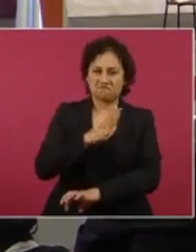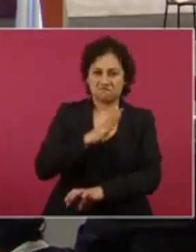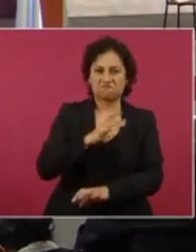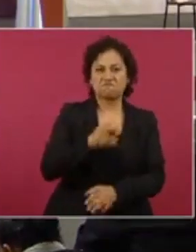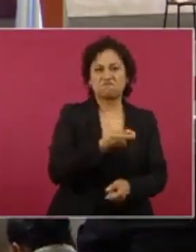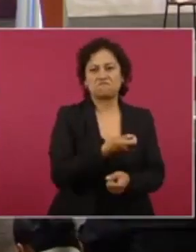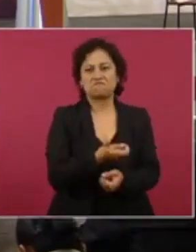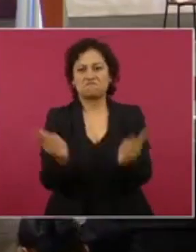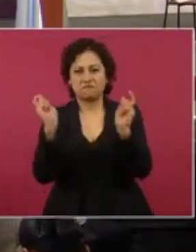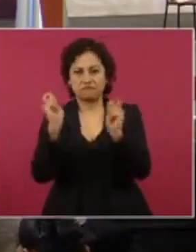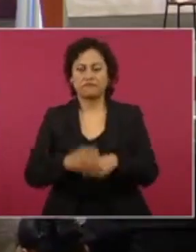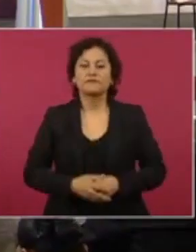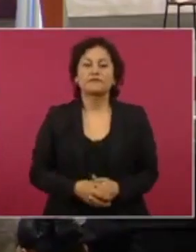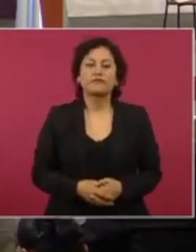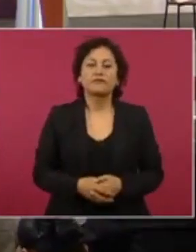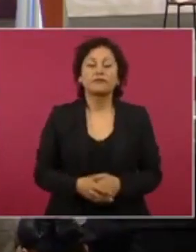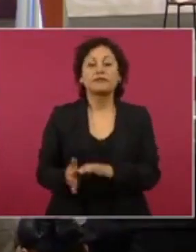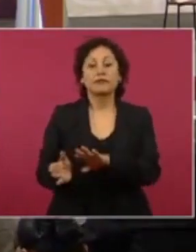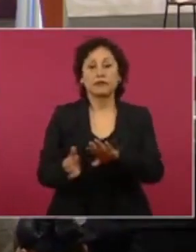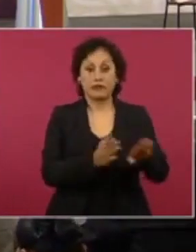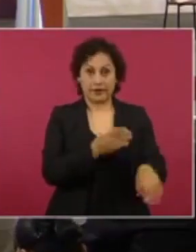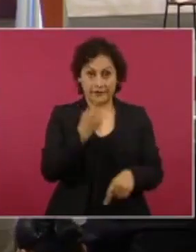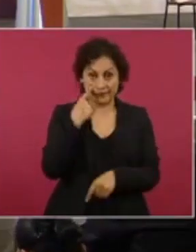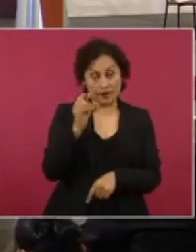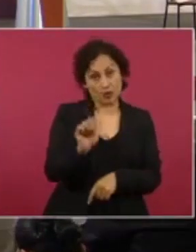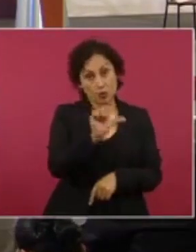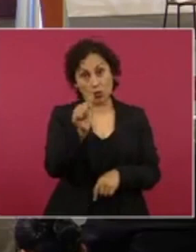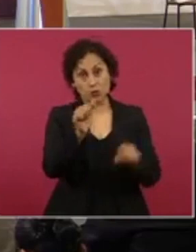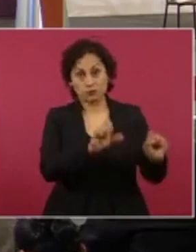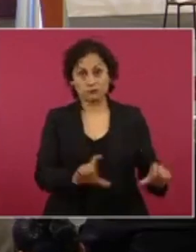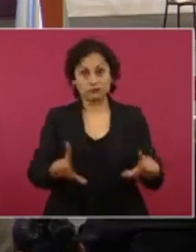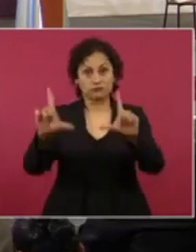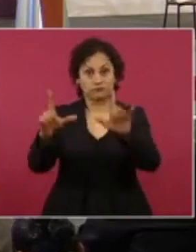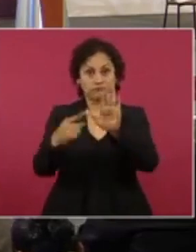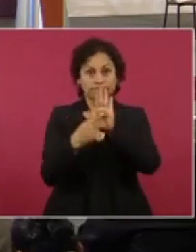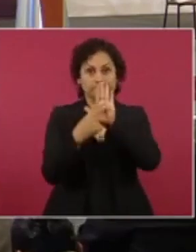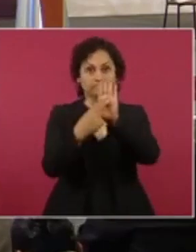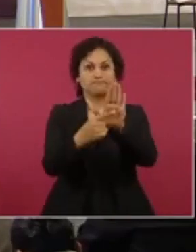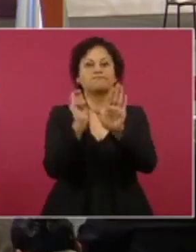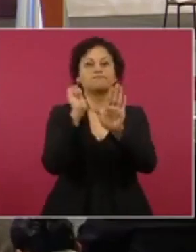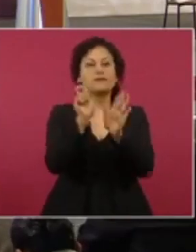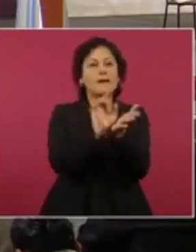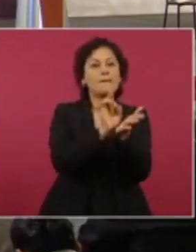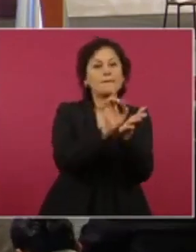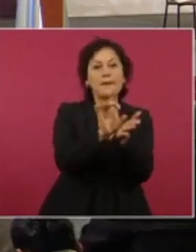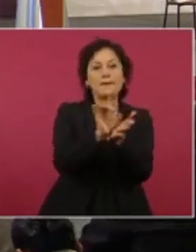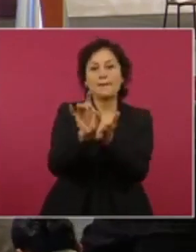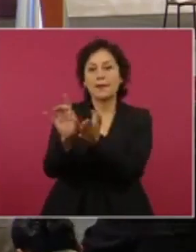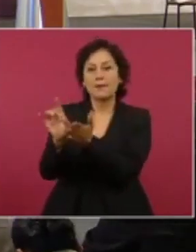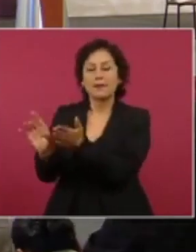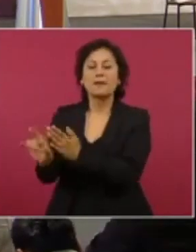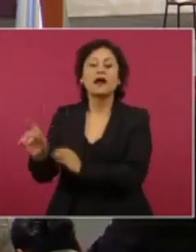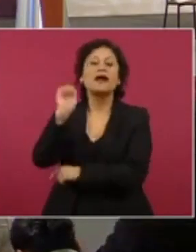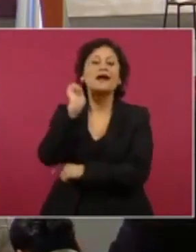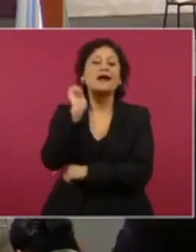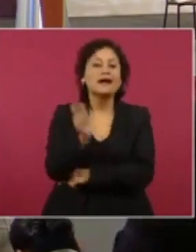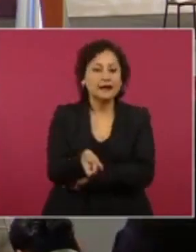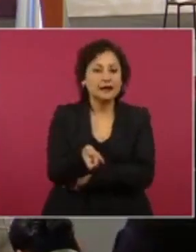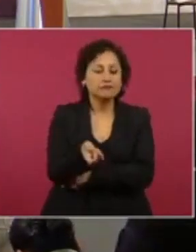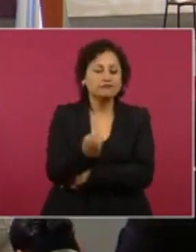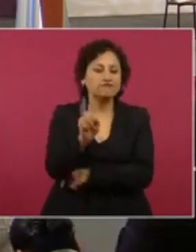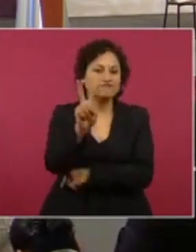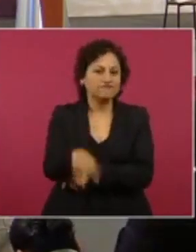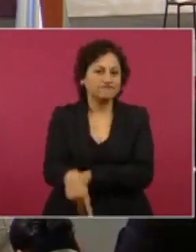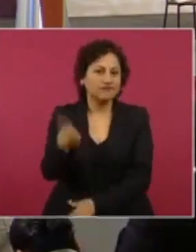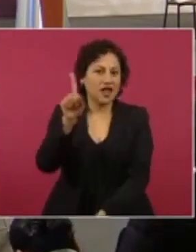Las transferencias, además, en la siguiente vemos, contaron con la participación, podríamos decir,